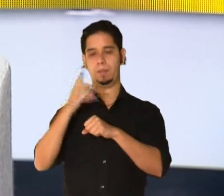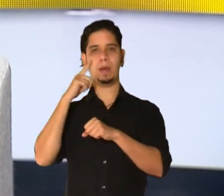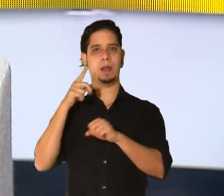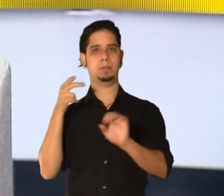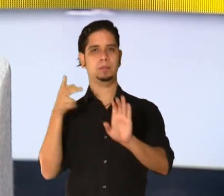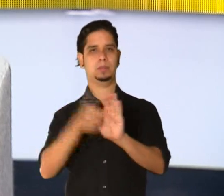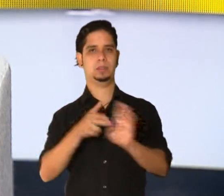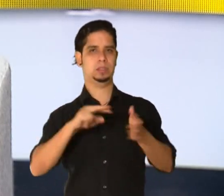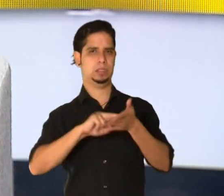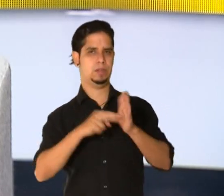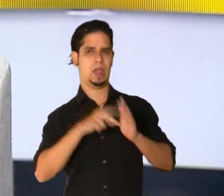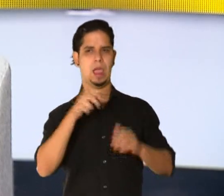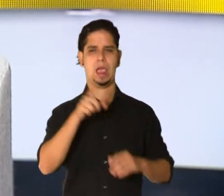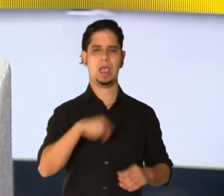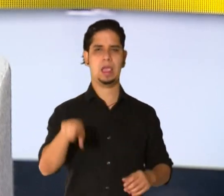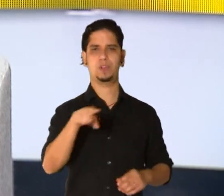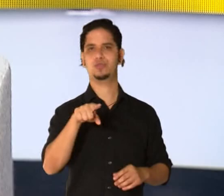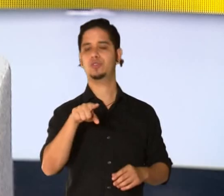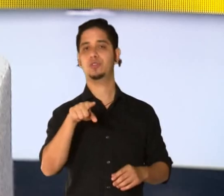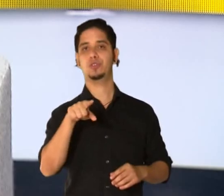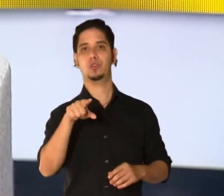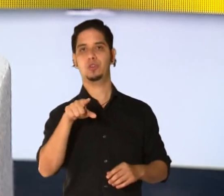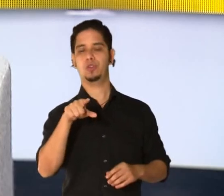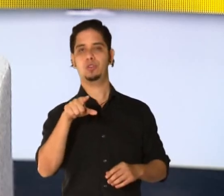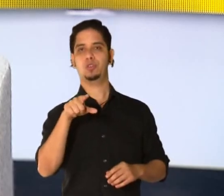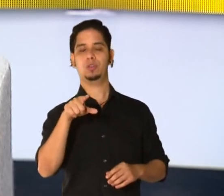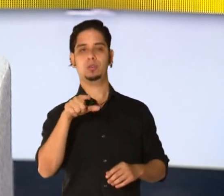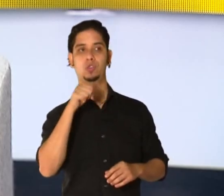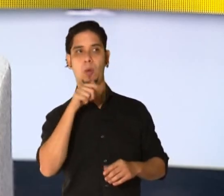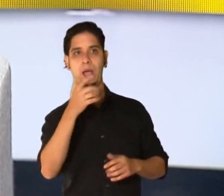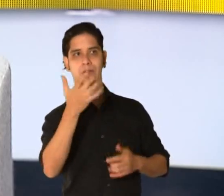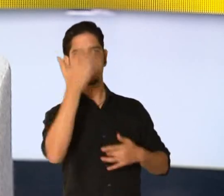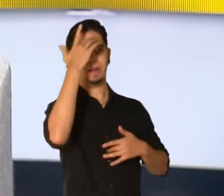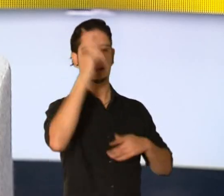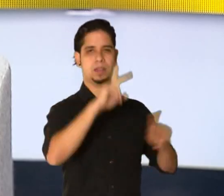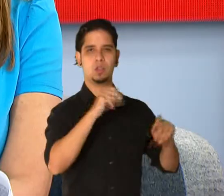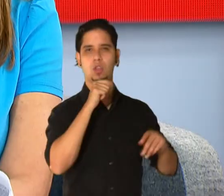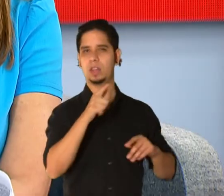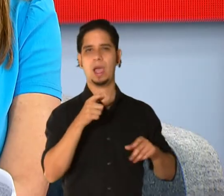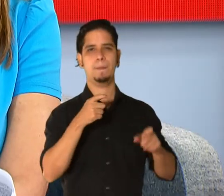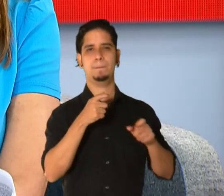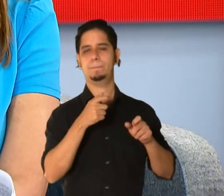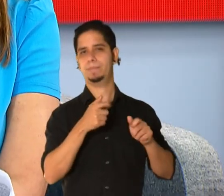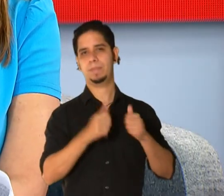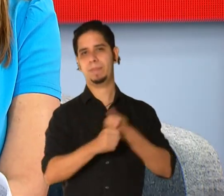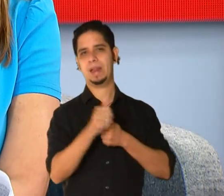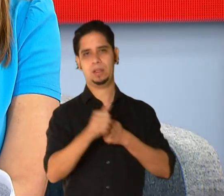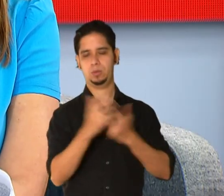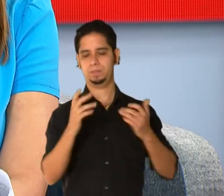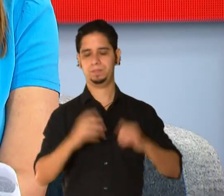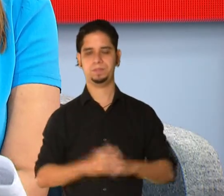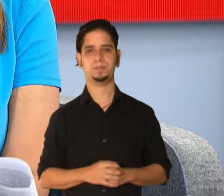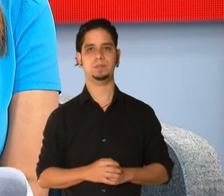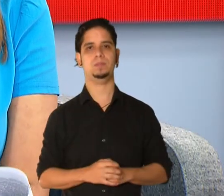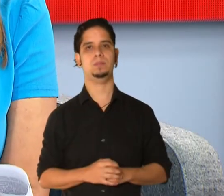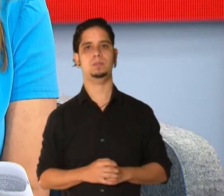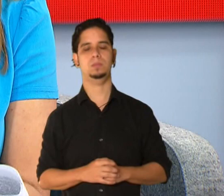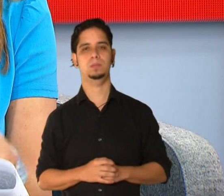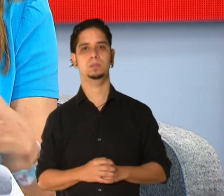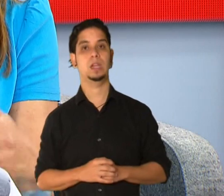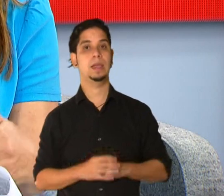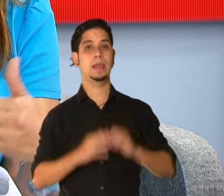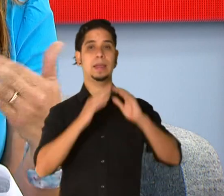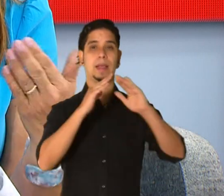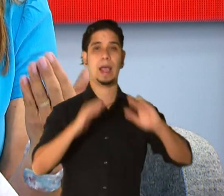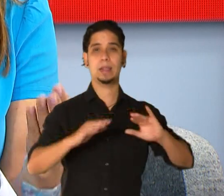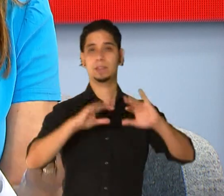que no va a haber un peligro de contagio cuando lleguen las personas. Doctor, ¿estas residencias o familias que se van a visitar son